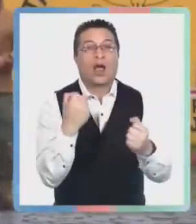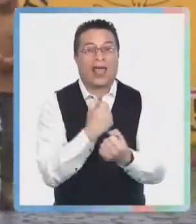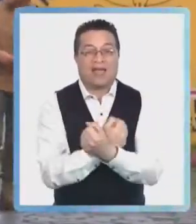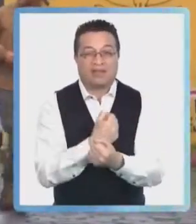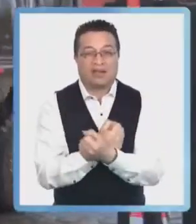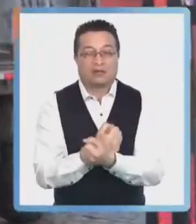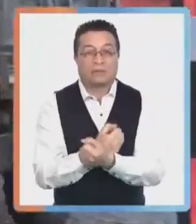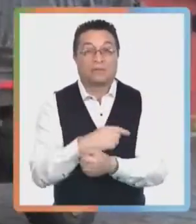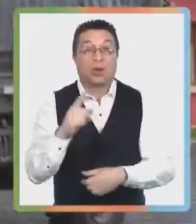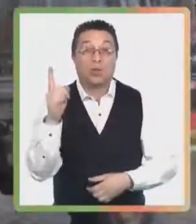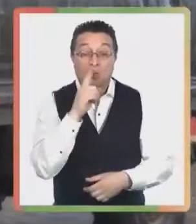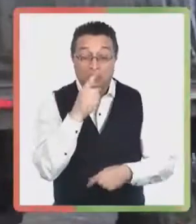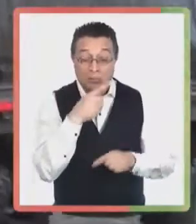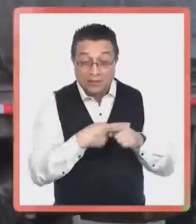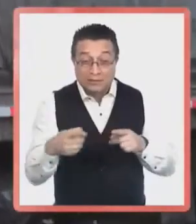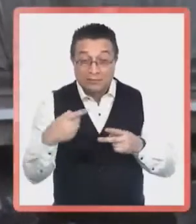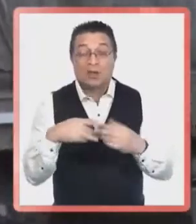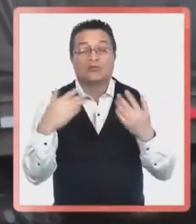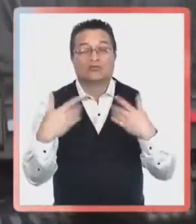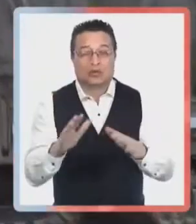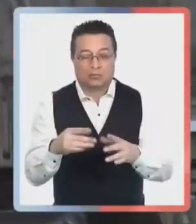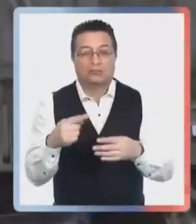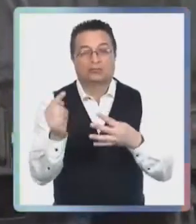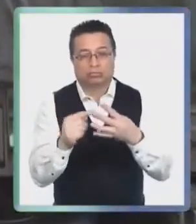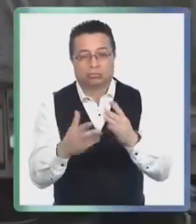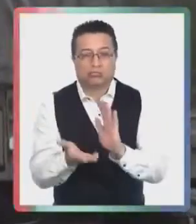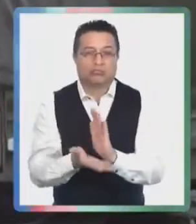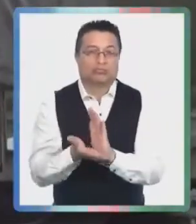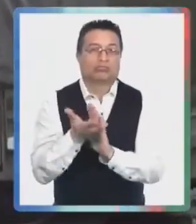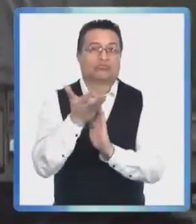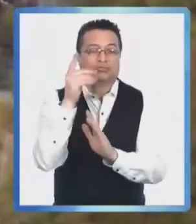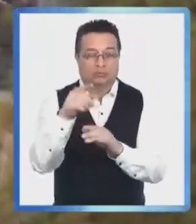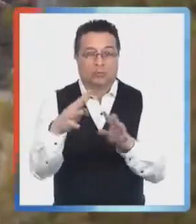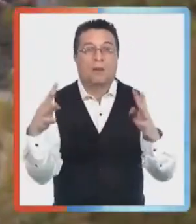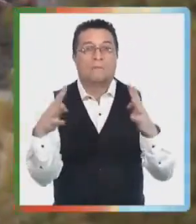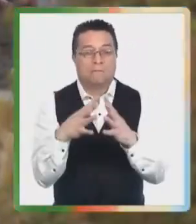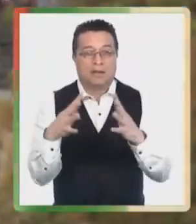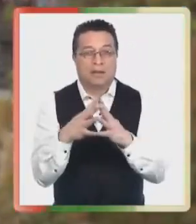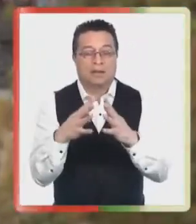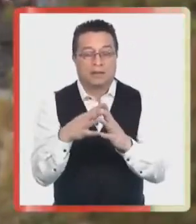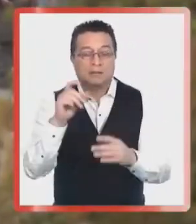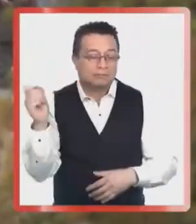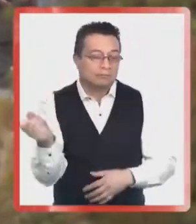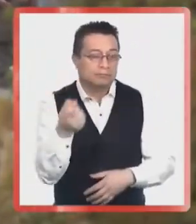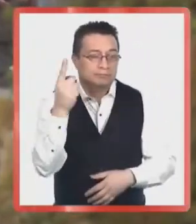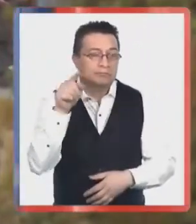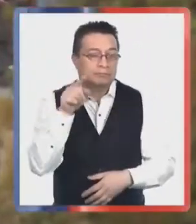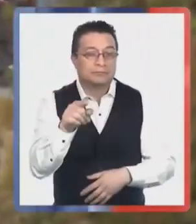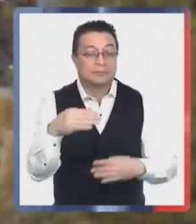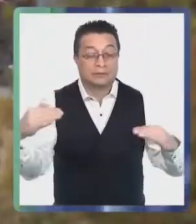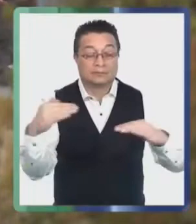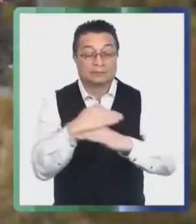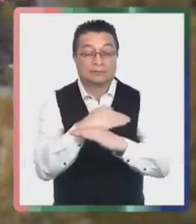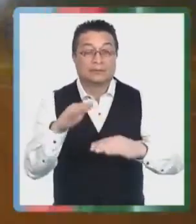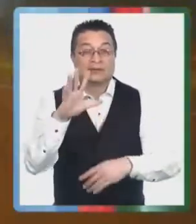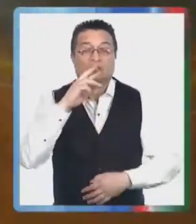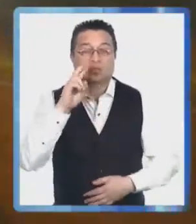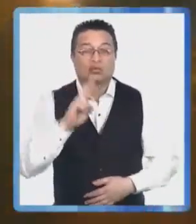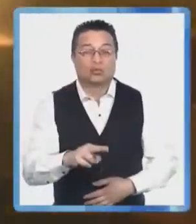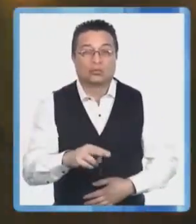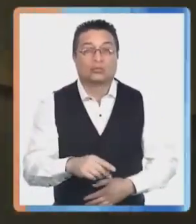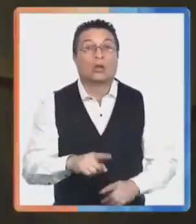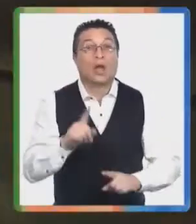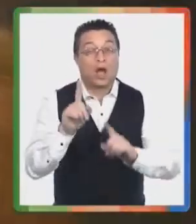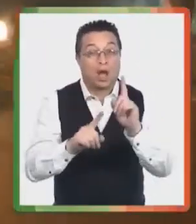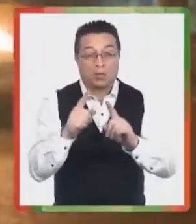carabineros. En la última semana se ha registrado un aumento del contingente militar, principalmente en la carretera 5 Sur. Hay